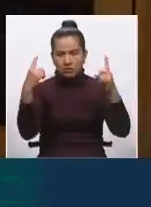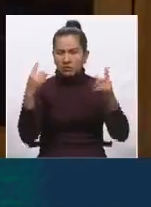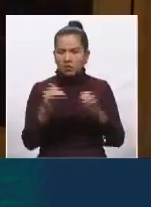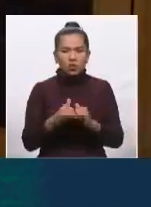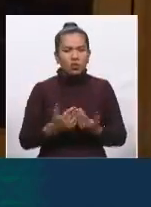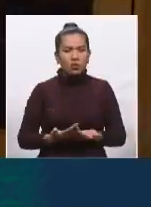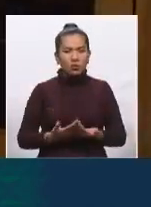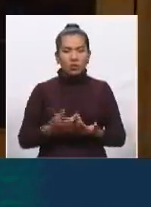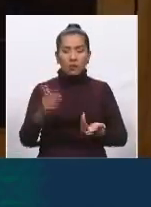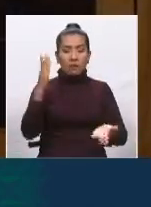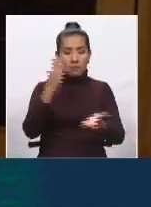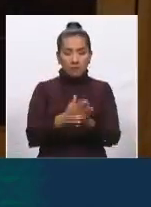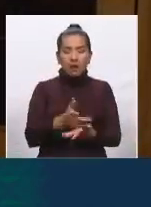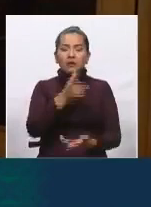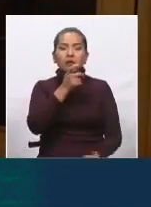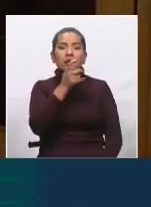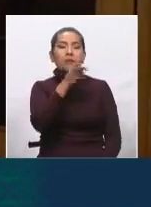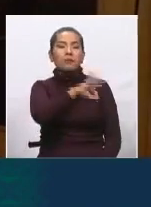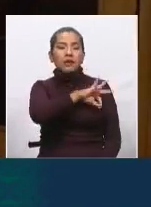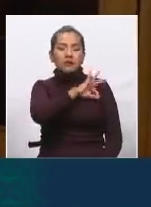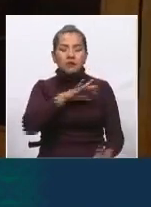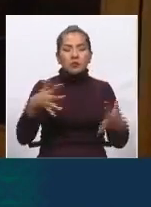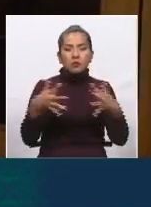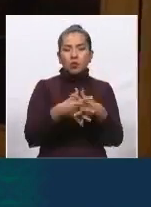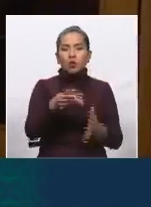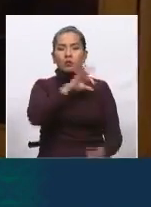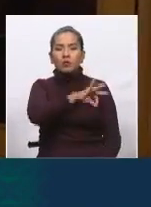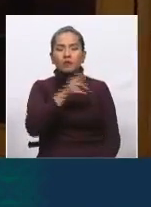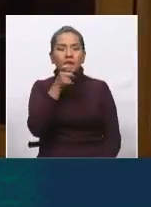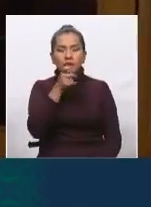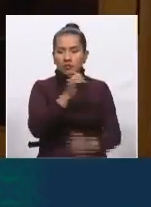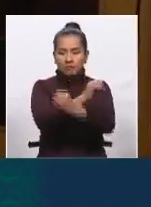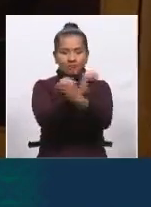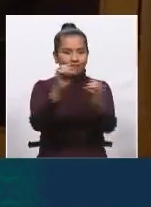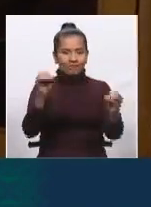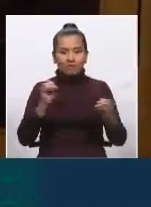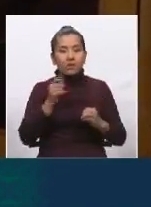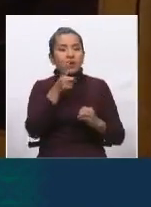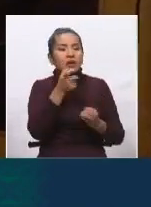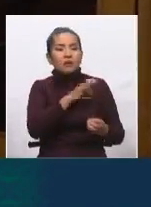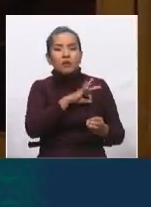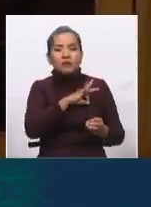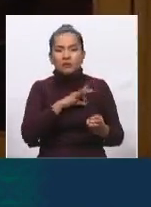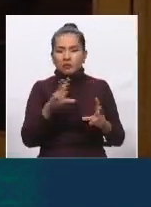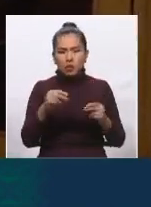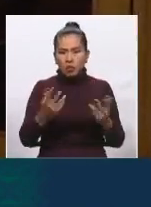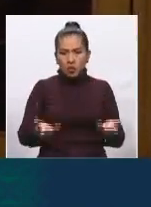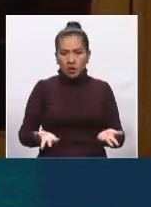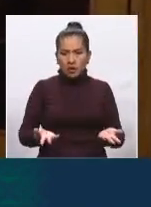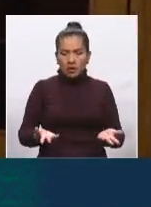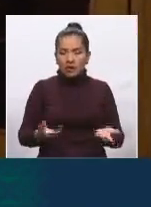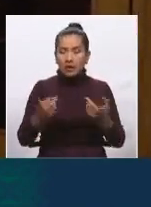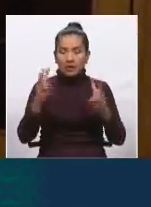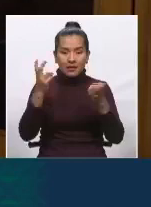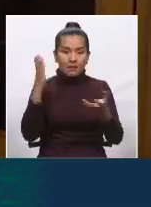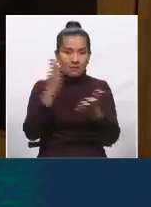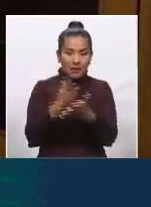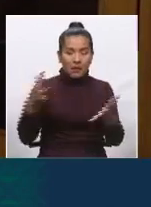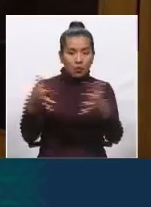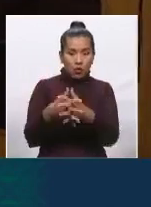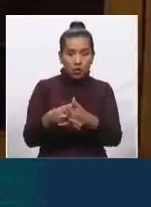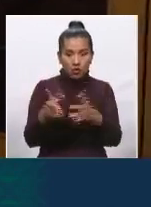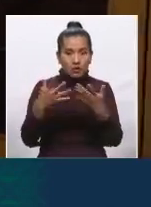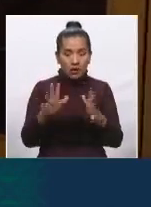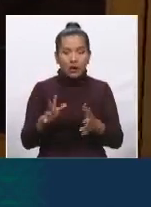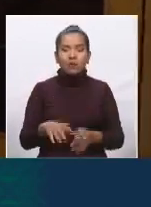le beneficia un paro o un bloqueo? A nadie, absolutamente nadie. No hallo a quién le beneficie. Más bien por el contrario, este paro,